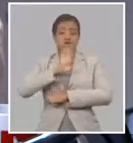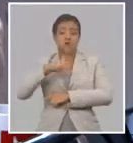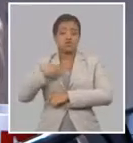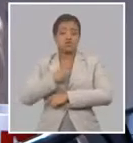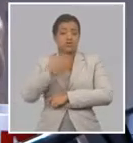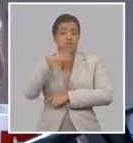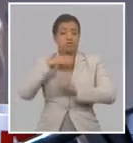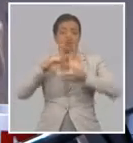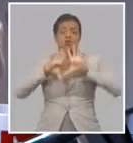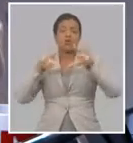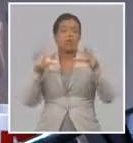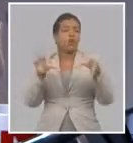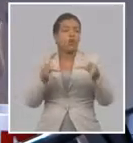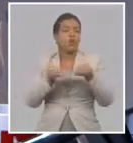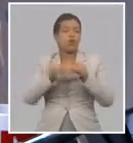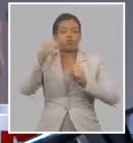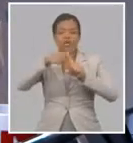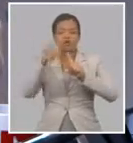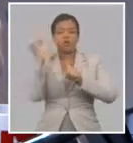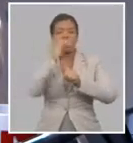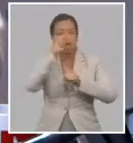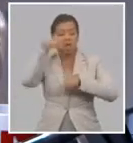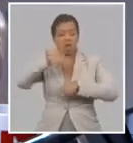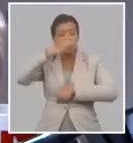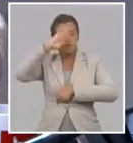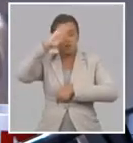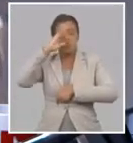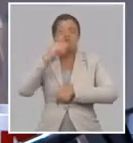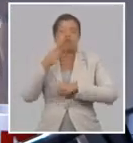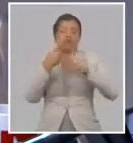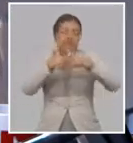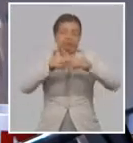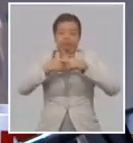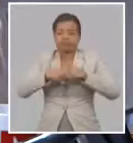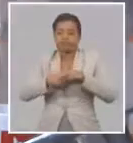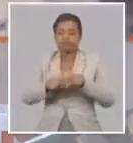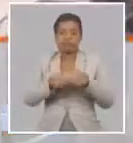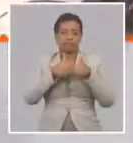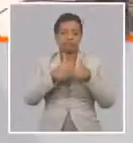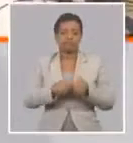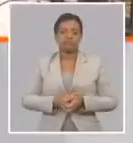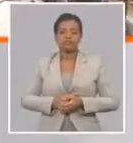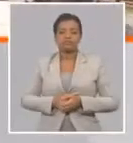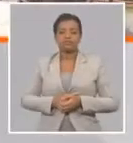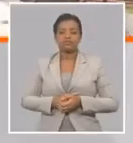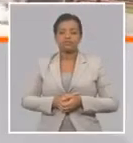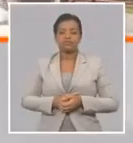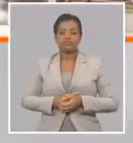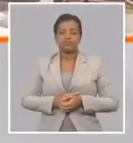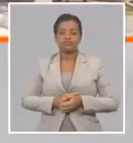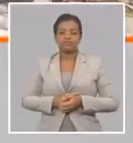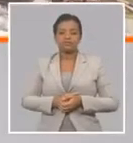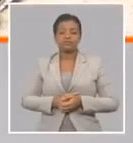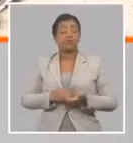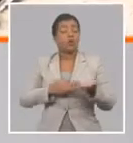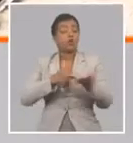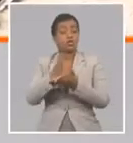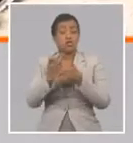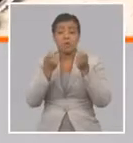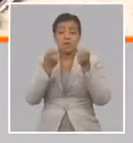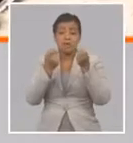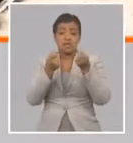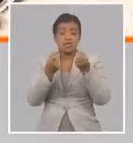equipamiento tecnológico de estas torres nuestro país para su puesta en marcha definitiva se continuaron las invenciones